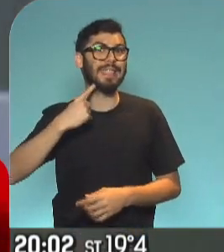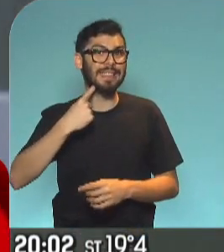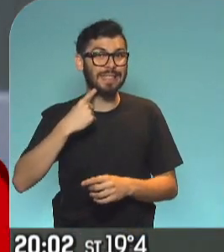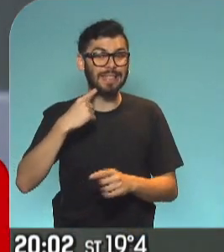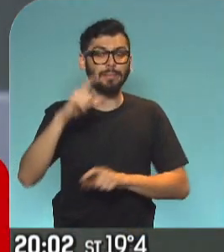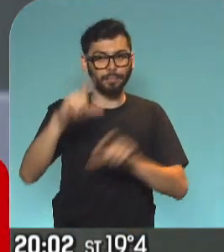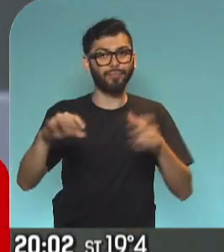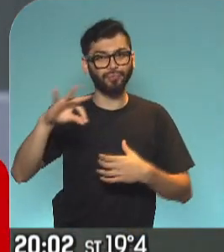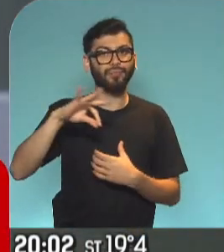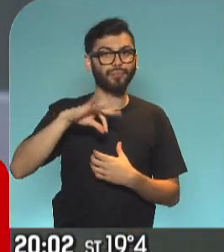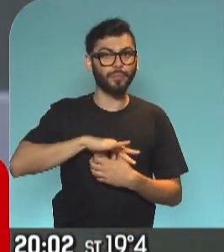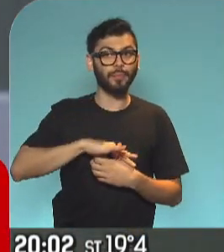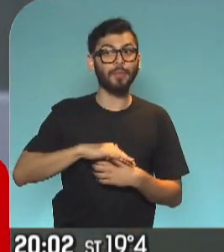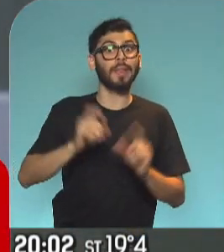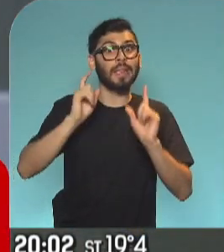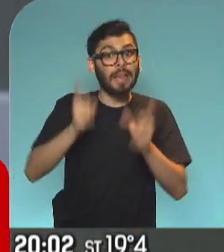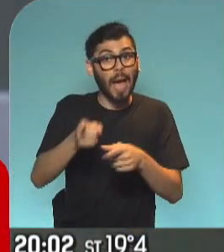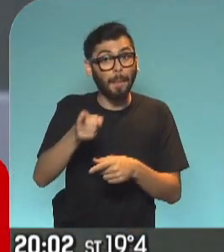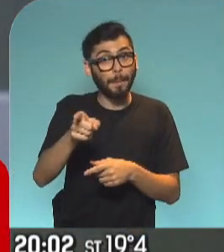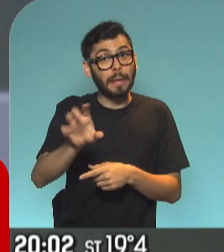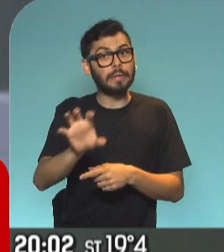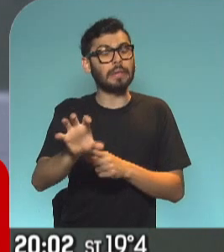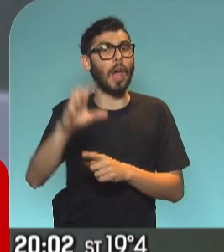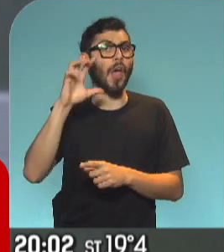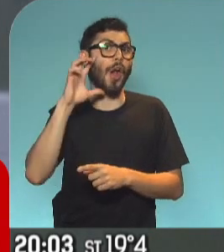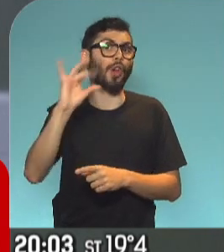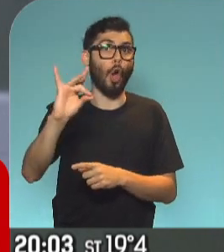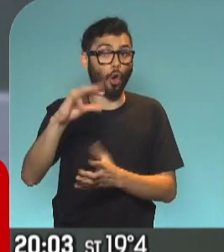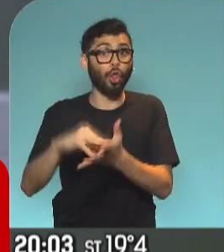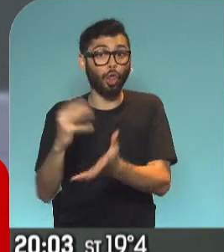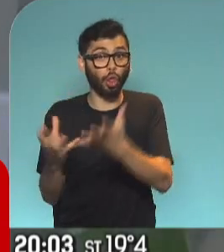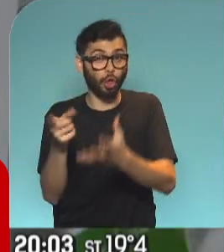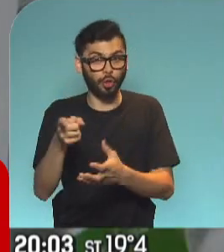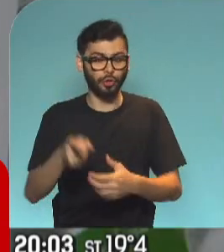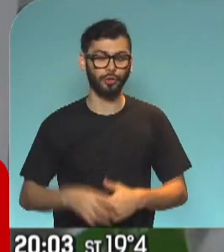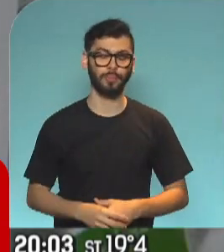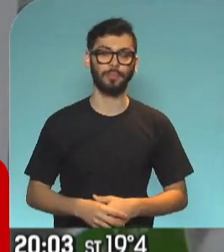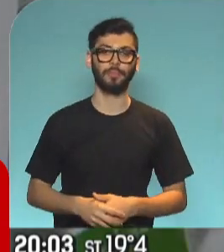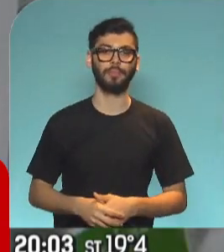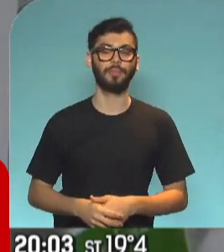positivos, también figurando como una provincia que marca un récord diario de contagios.